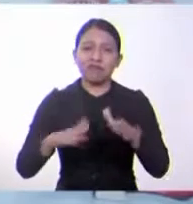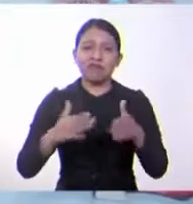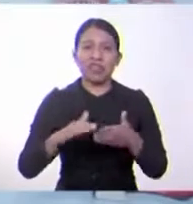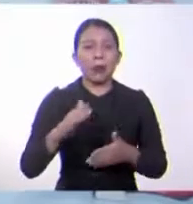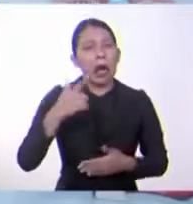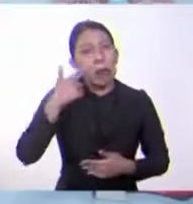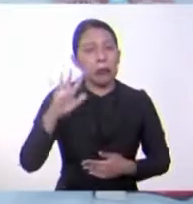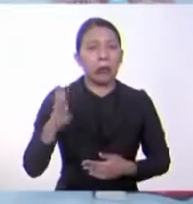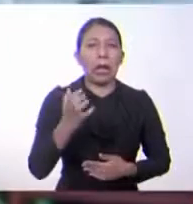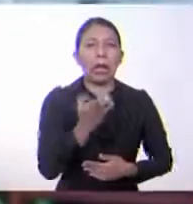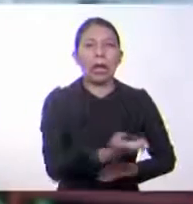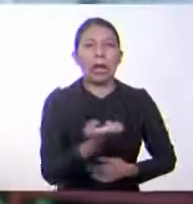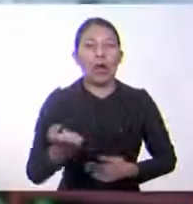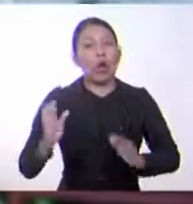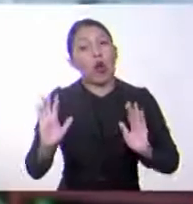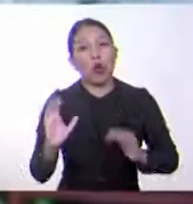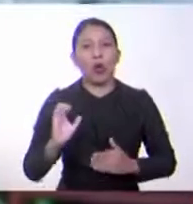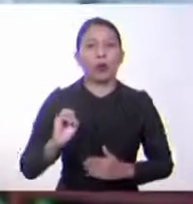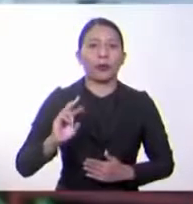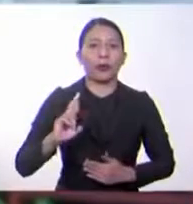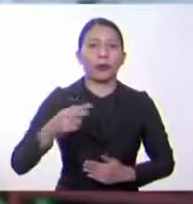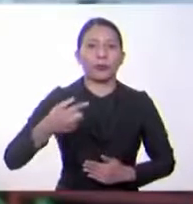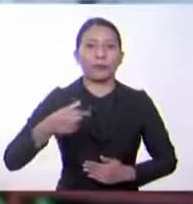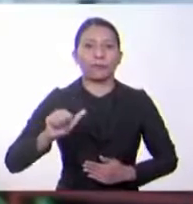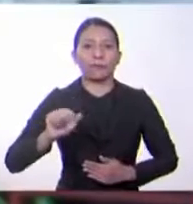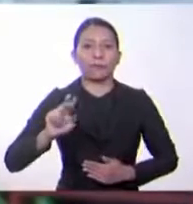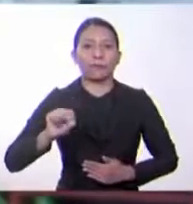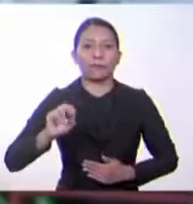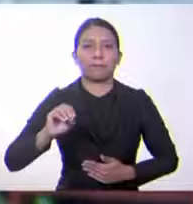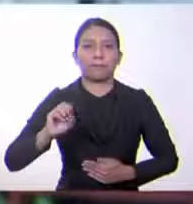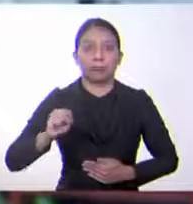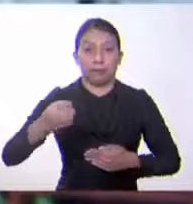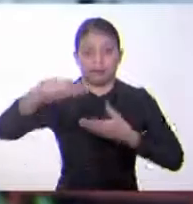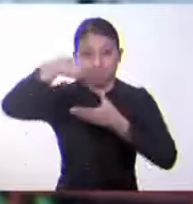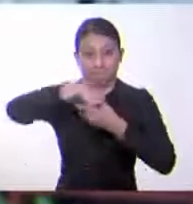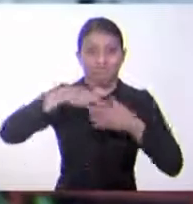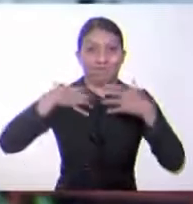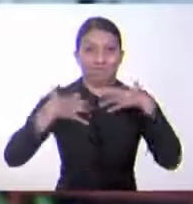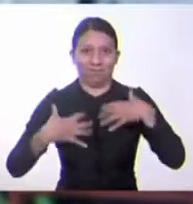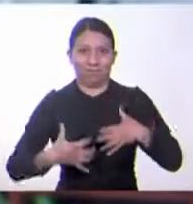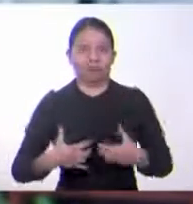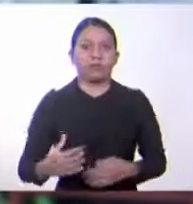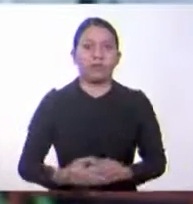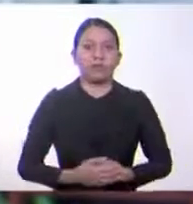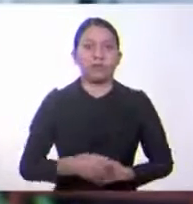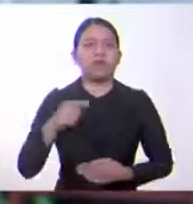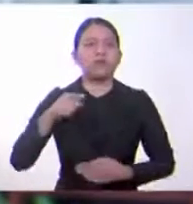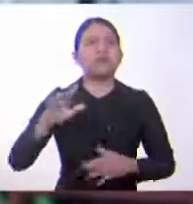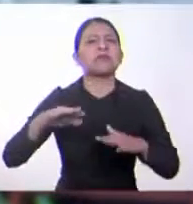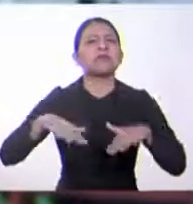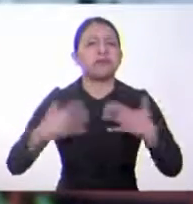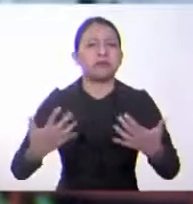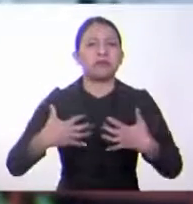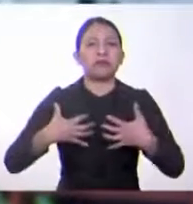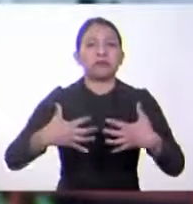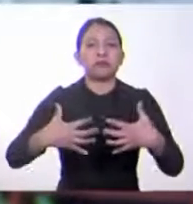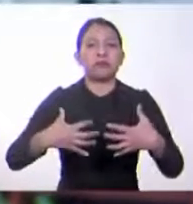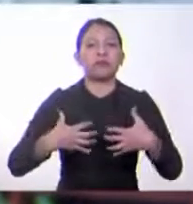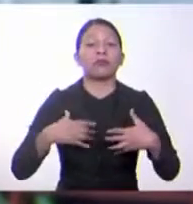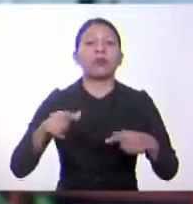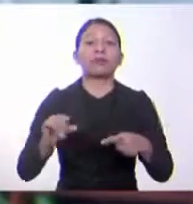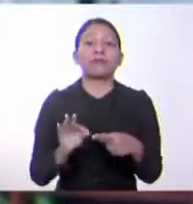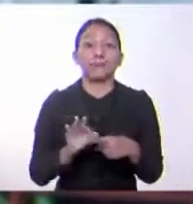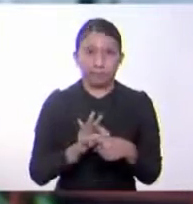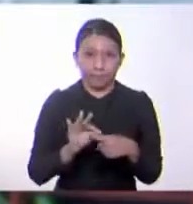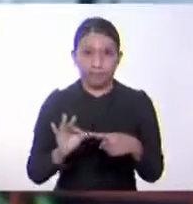elementos. Estos órganos o elementos o partes del sistema respiratorio funcionan